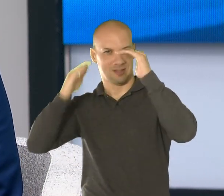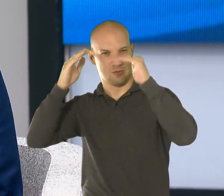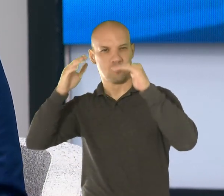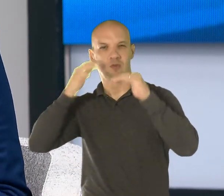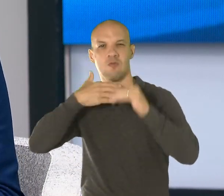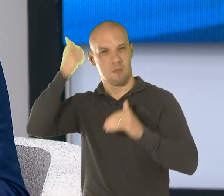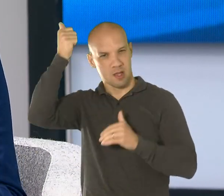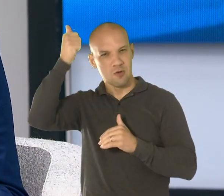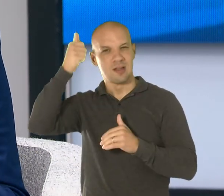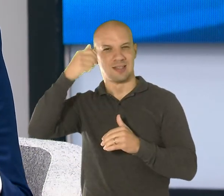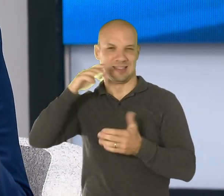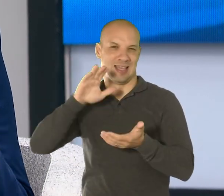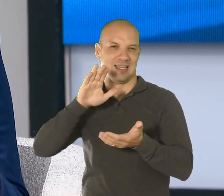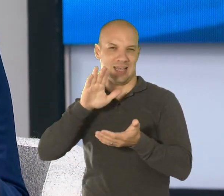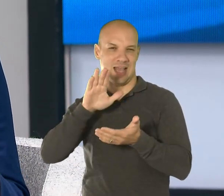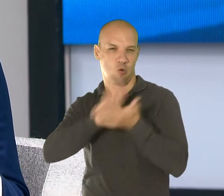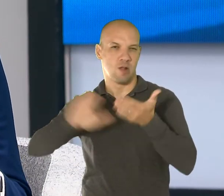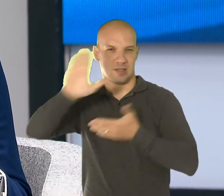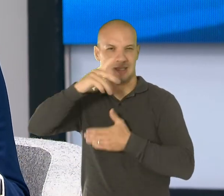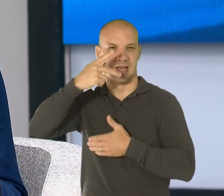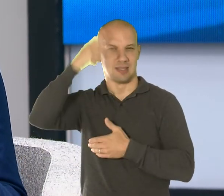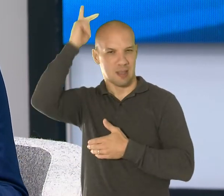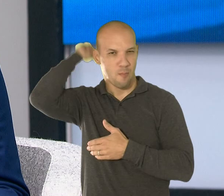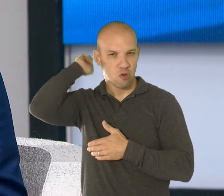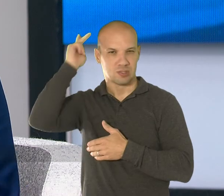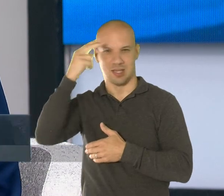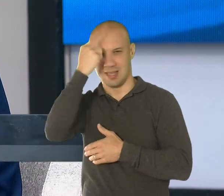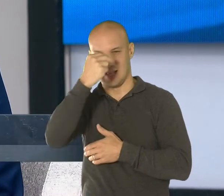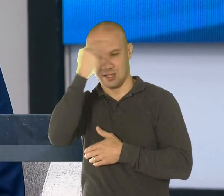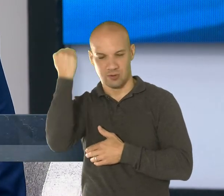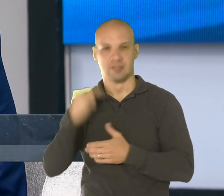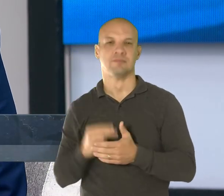Universidad Católica, en el 2019 publicamos el primer perfil,